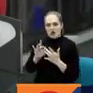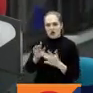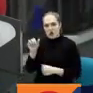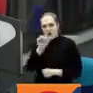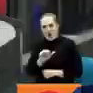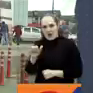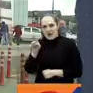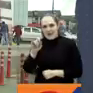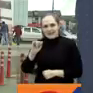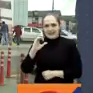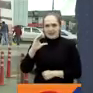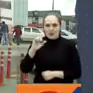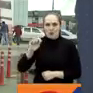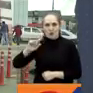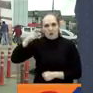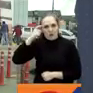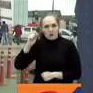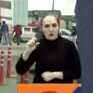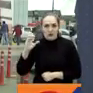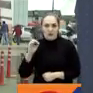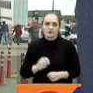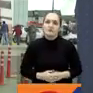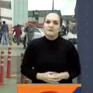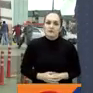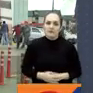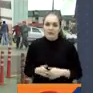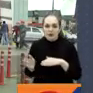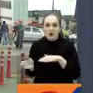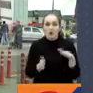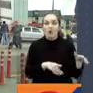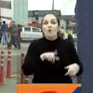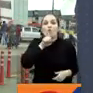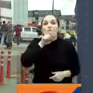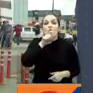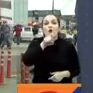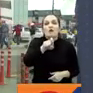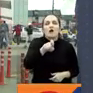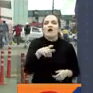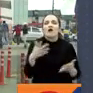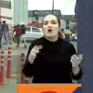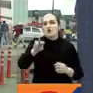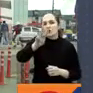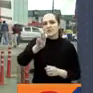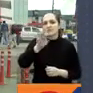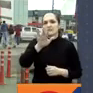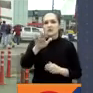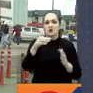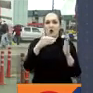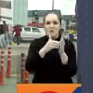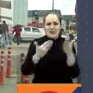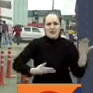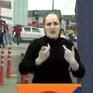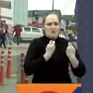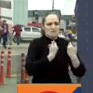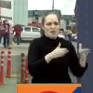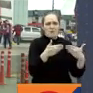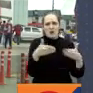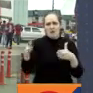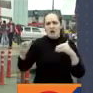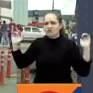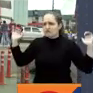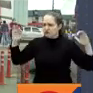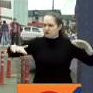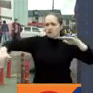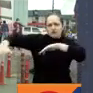contáctenos@sic.gov.co. Mientras tanto, en Bucaramanga, 85.000 comercios abrieron sus puertas en la jornada del día sin IVA.